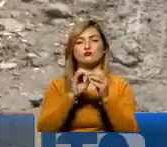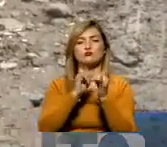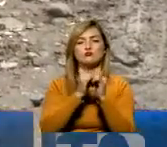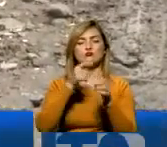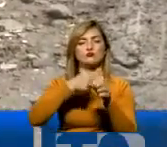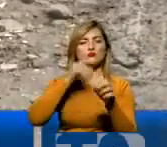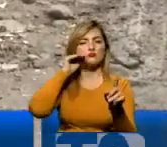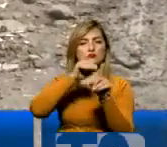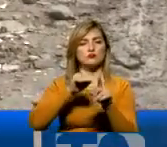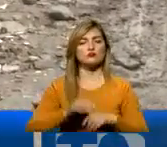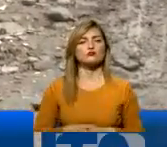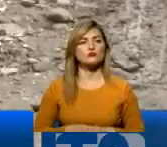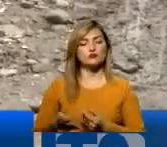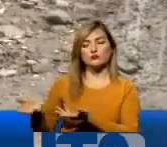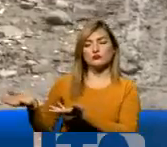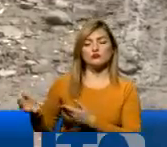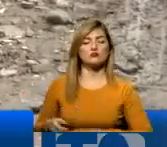WhatsApp solo para mensajes, el